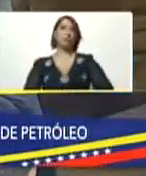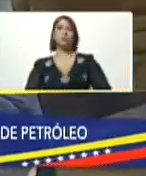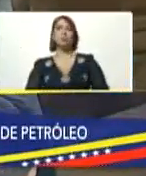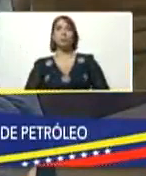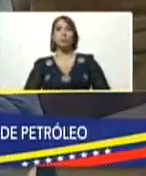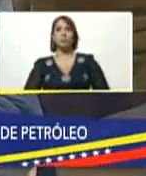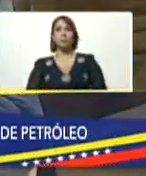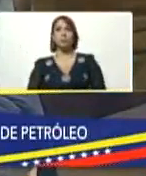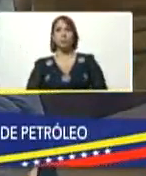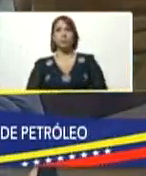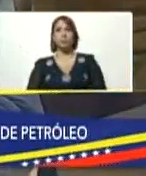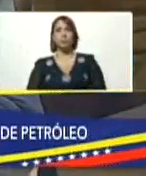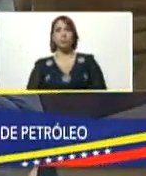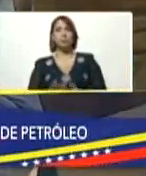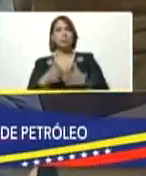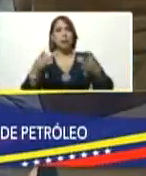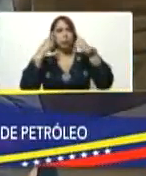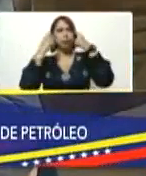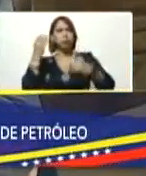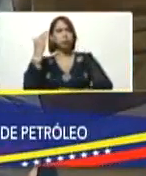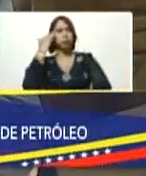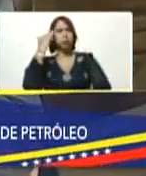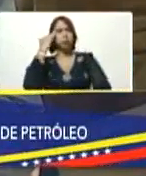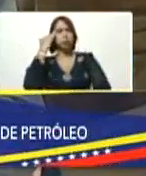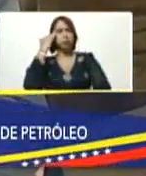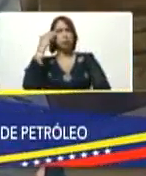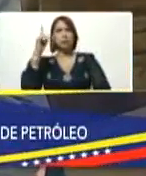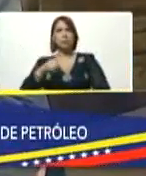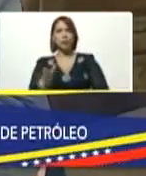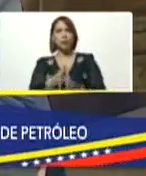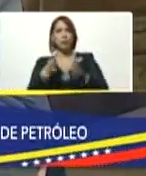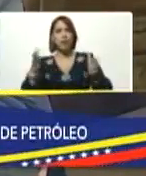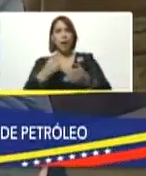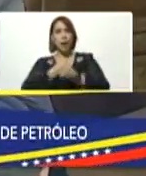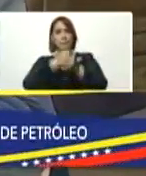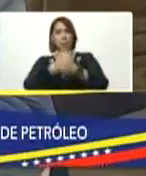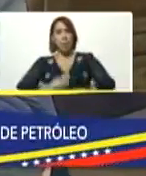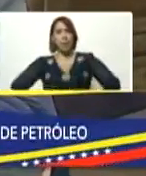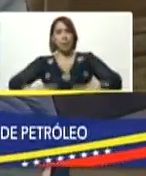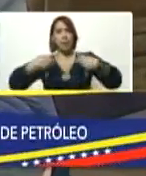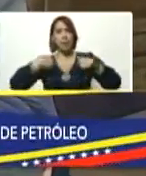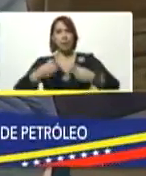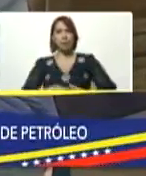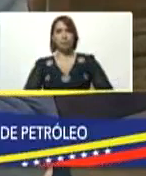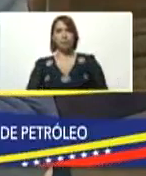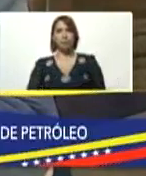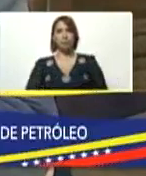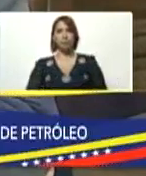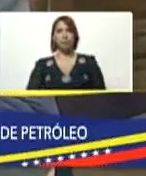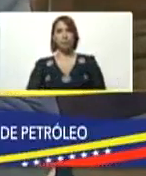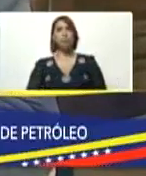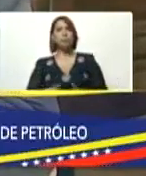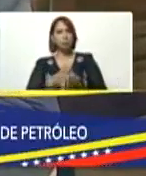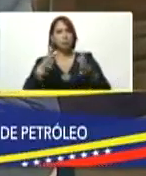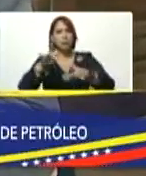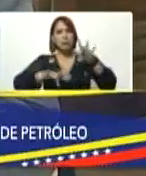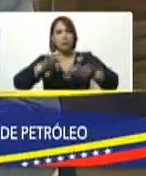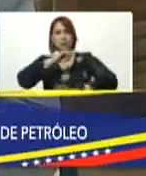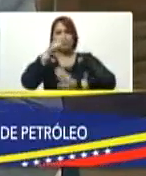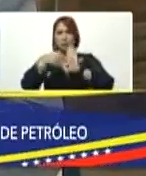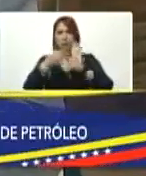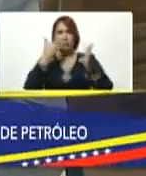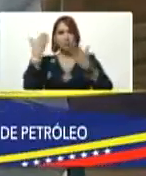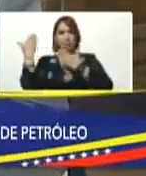que resume una gran sabiduría y un gran amor por la humanidad, ha sido un gran secretario general.